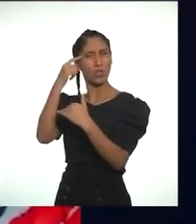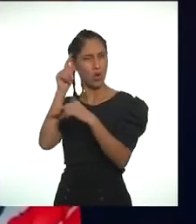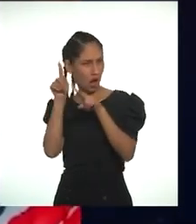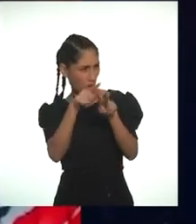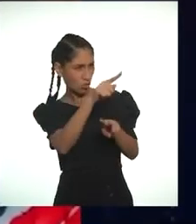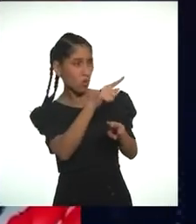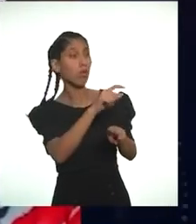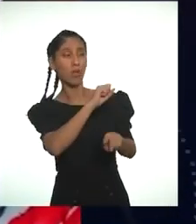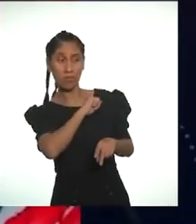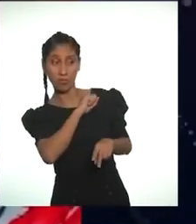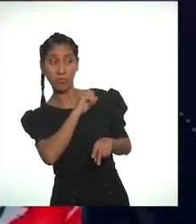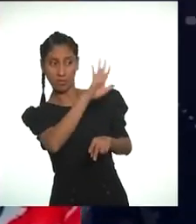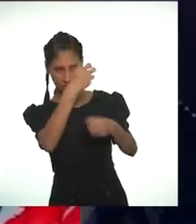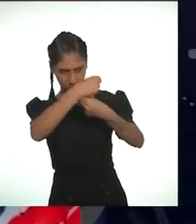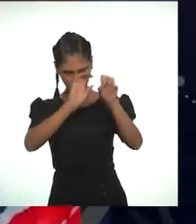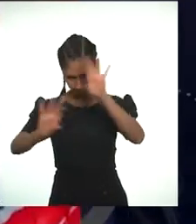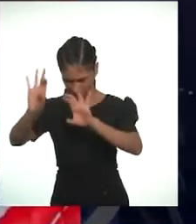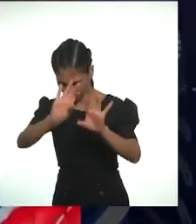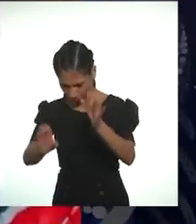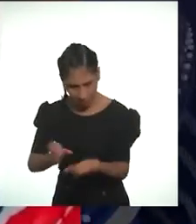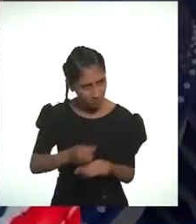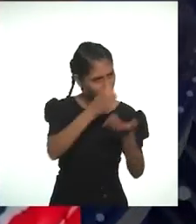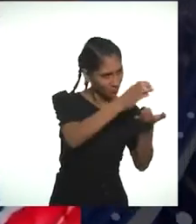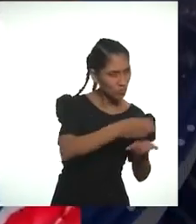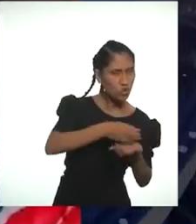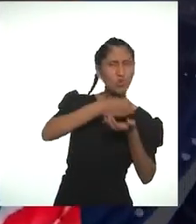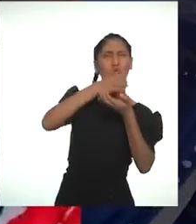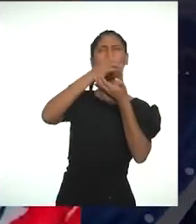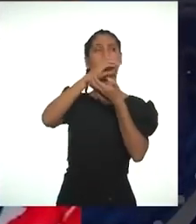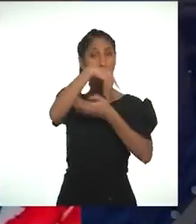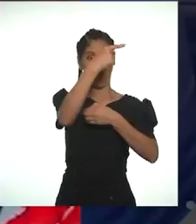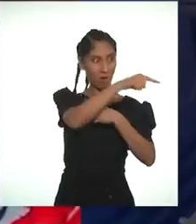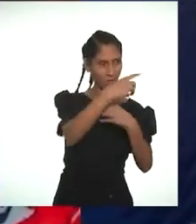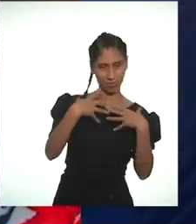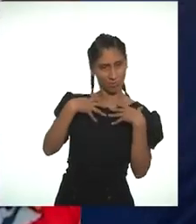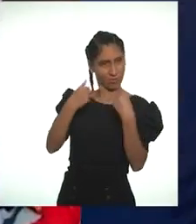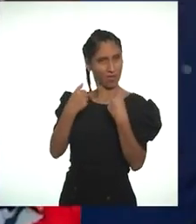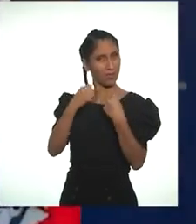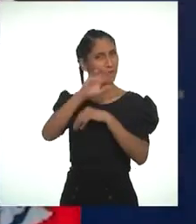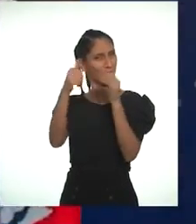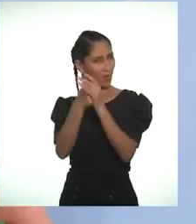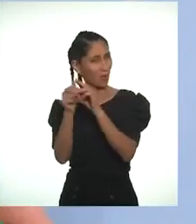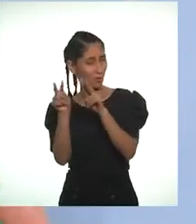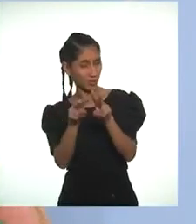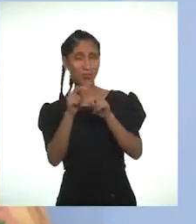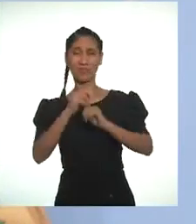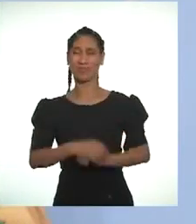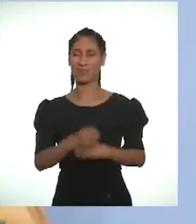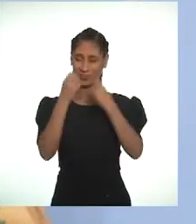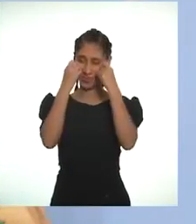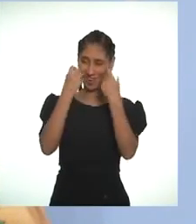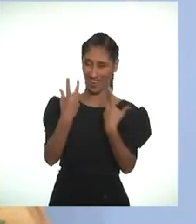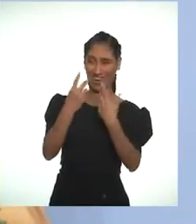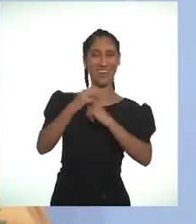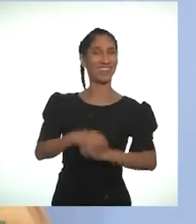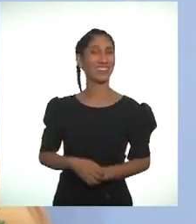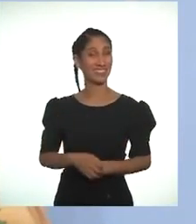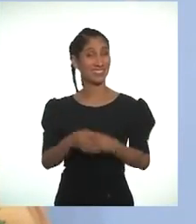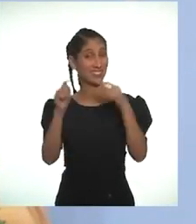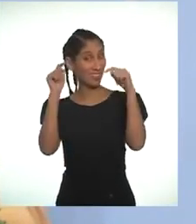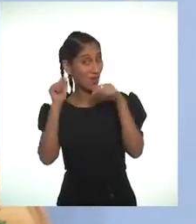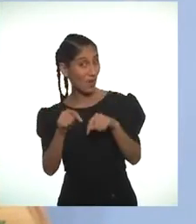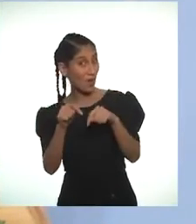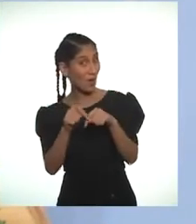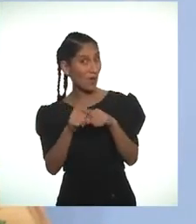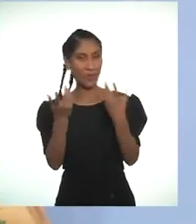alguna manera los jóvenes que estamos acá conocemos y trabajamos con plantas medicinales. ¡Wow! Hoy